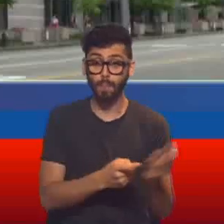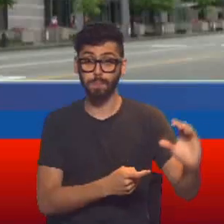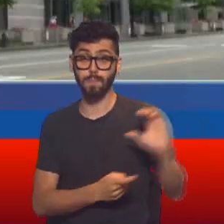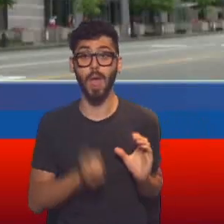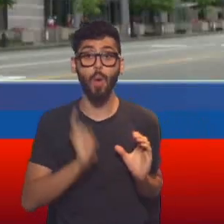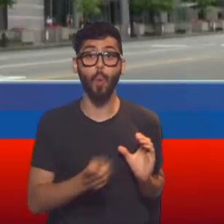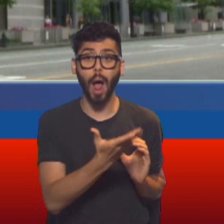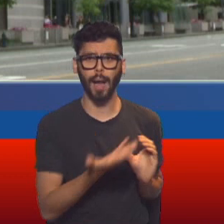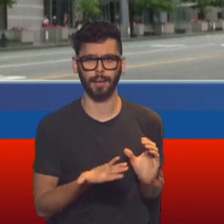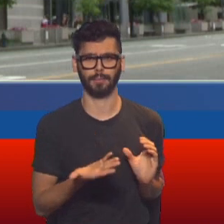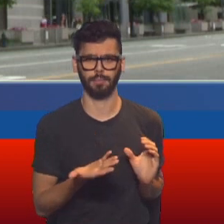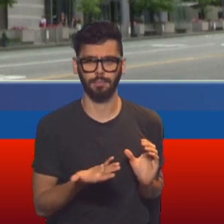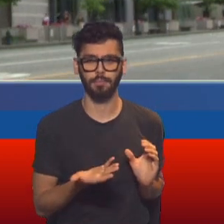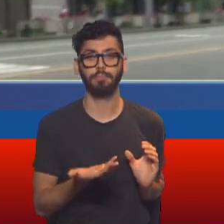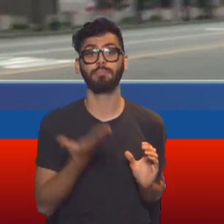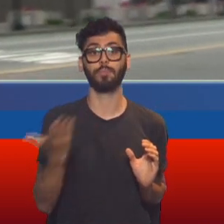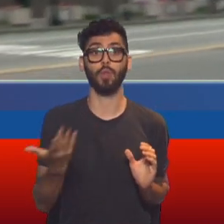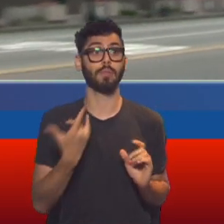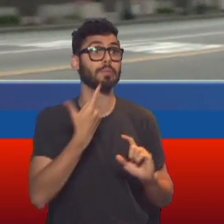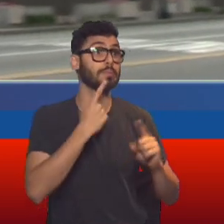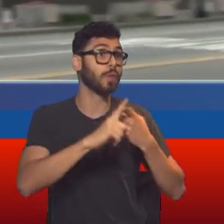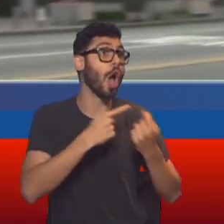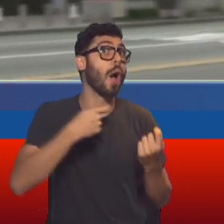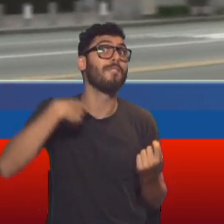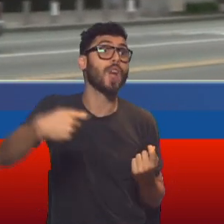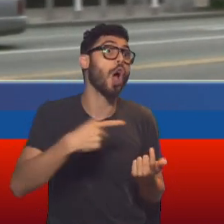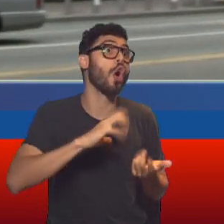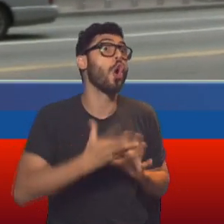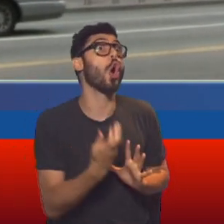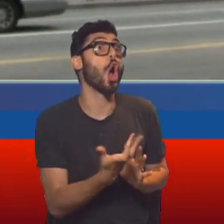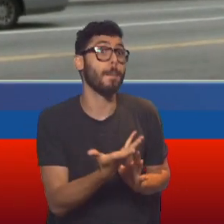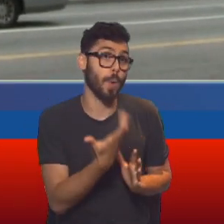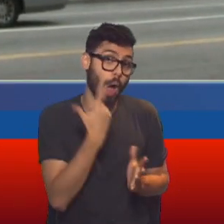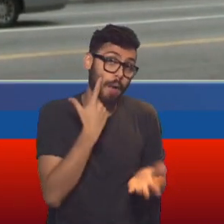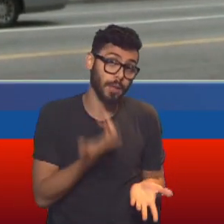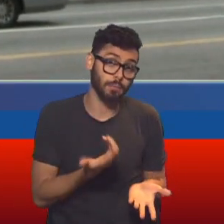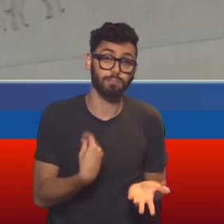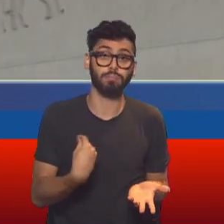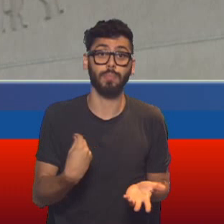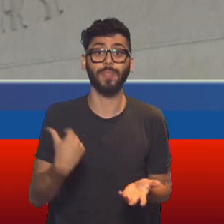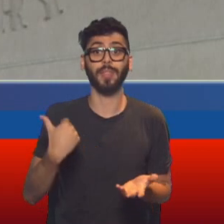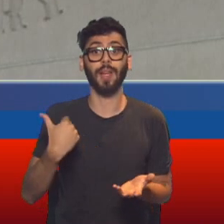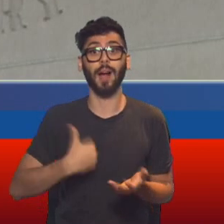de cara a negociar la reestructuración, ¿no? Porque hay algunos puntos que la Argentina